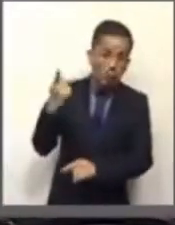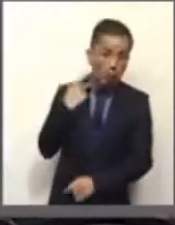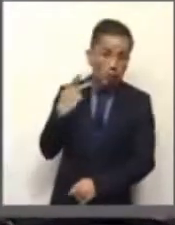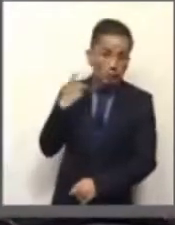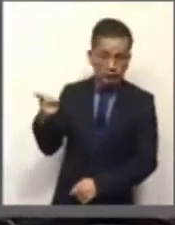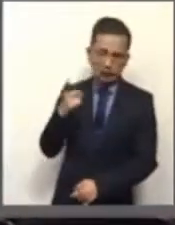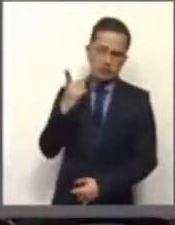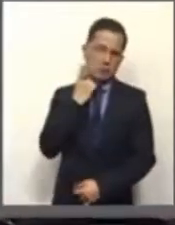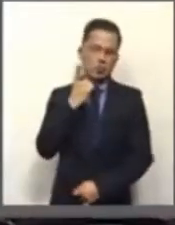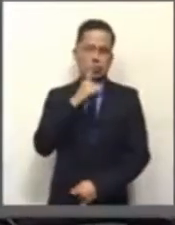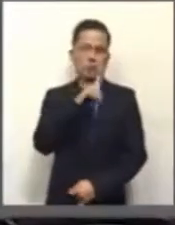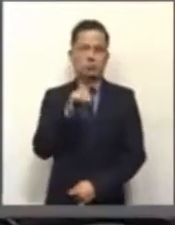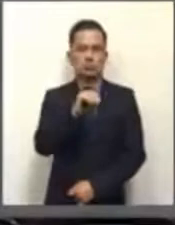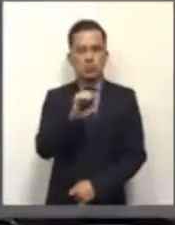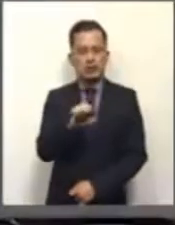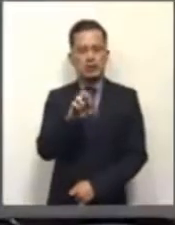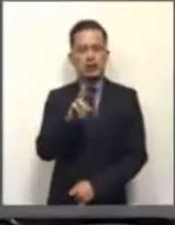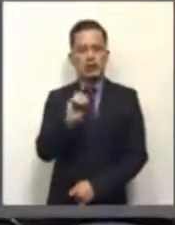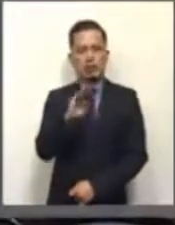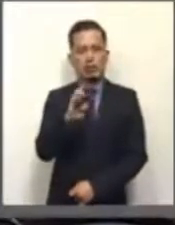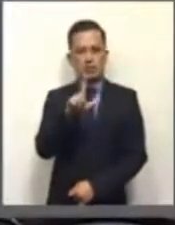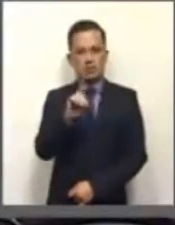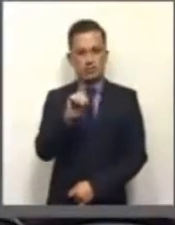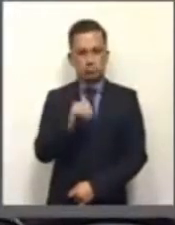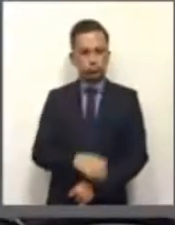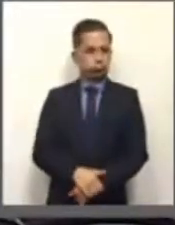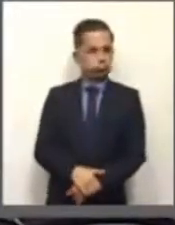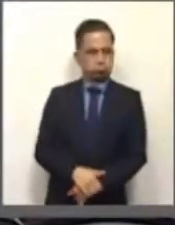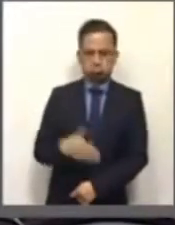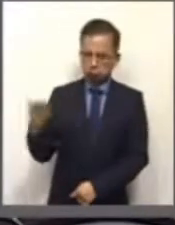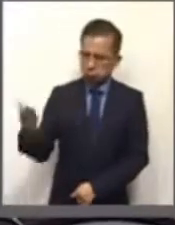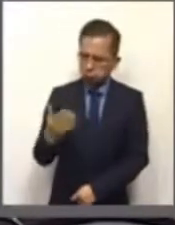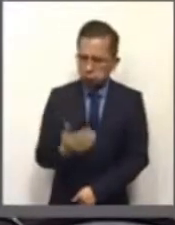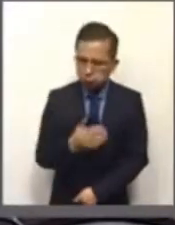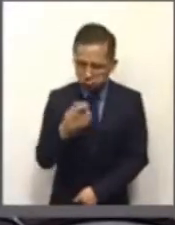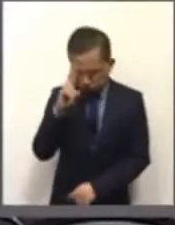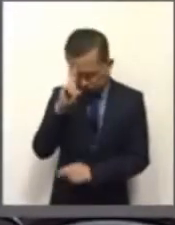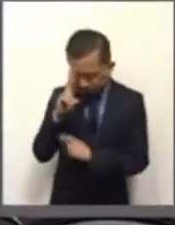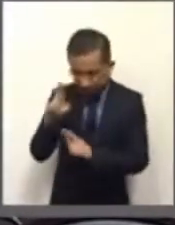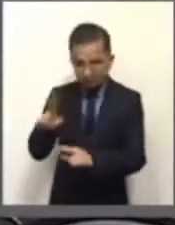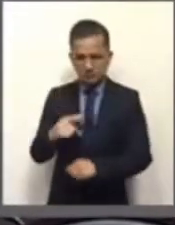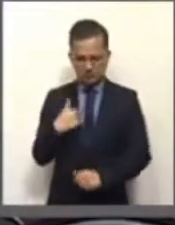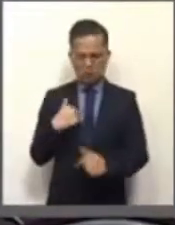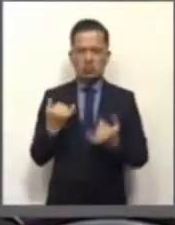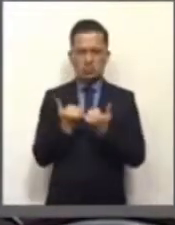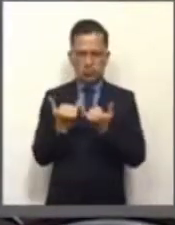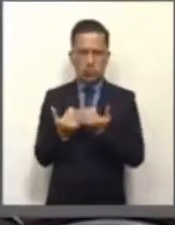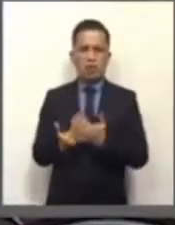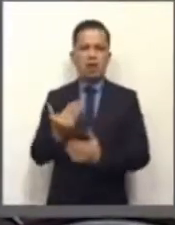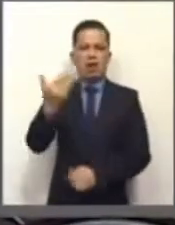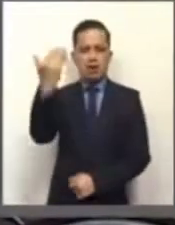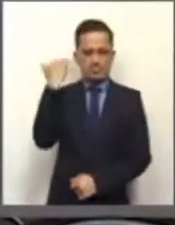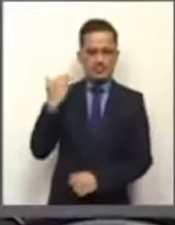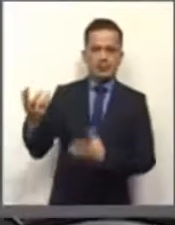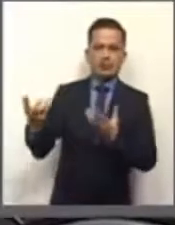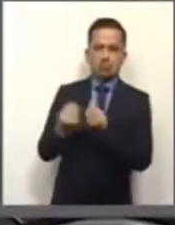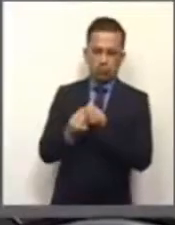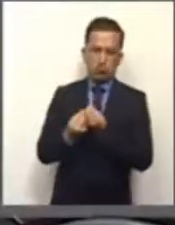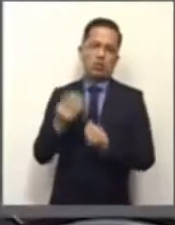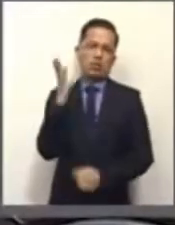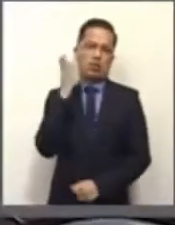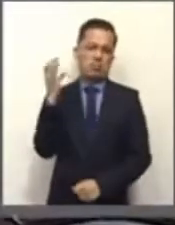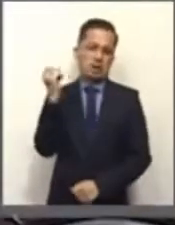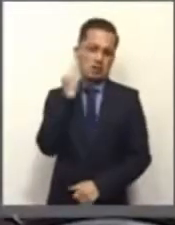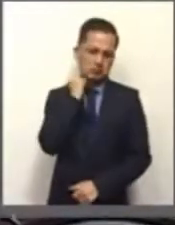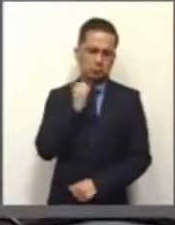Zoé Robledo, quien también tuve el honor, el gusto de ser su compañero en el Senado mexicano, y estoy